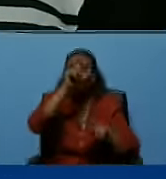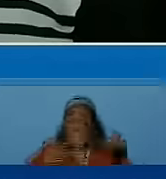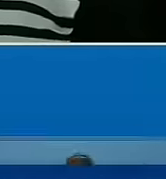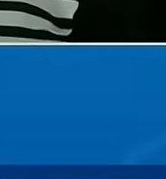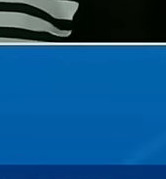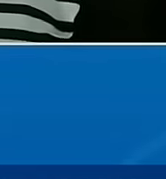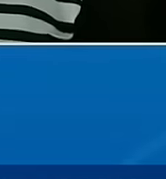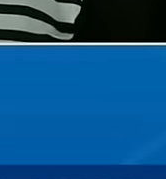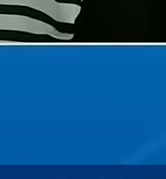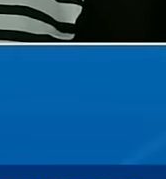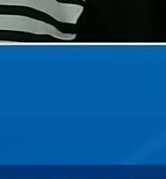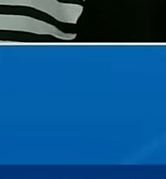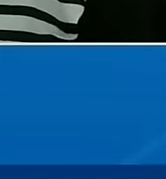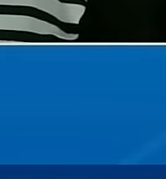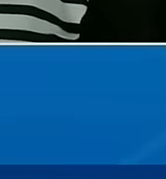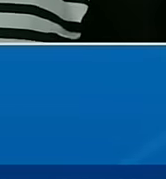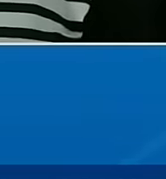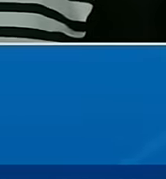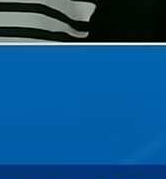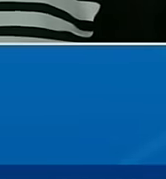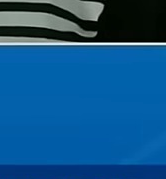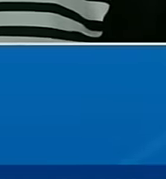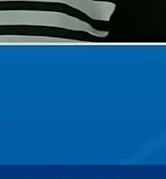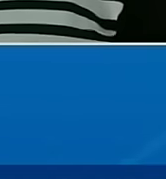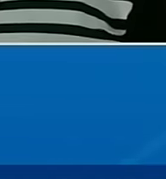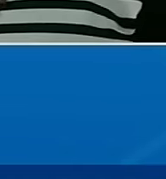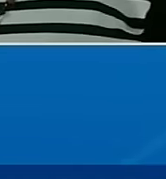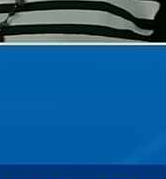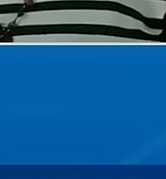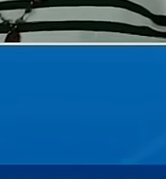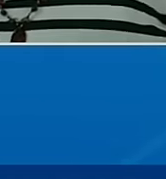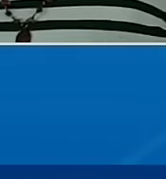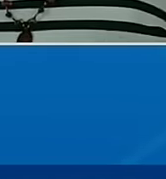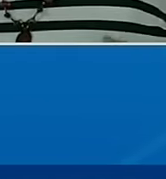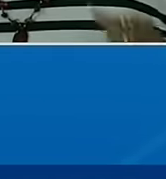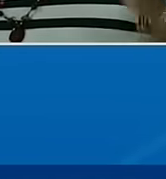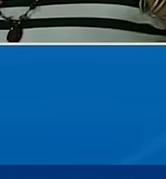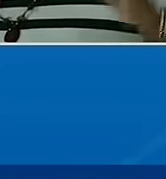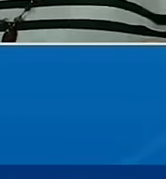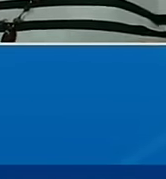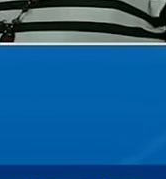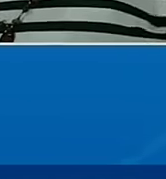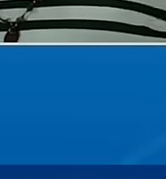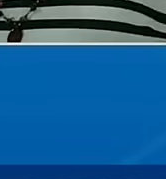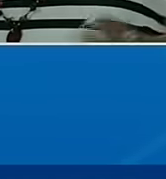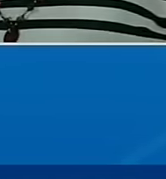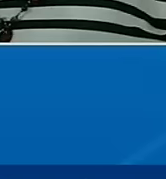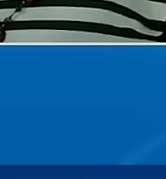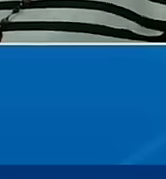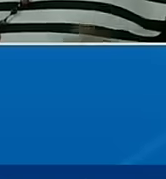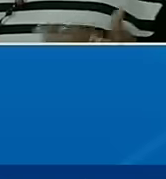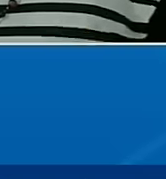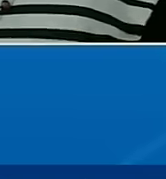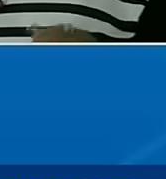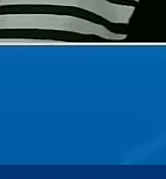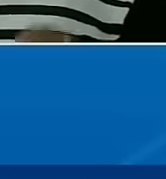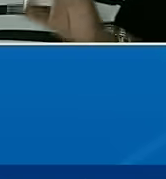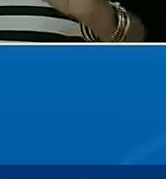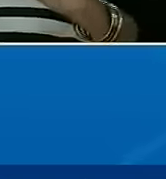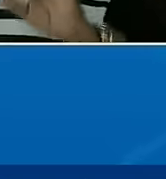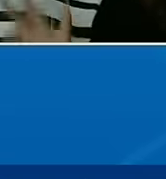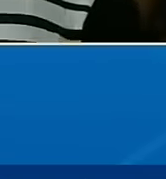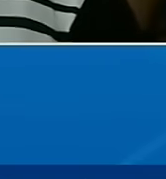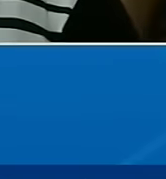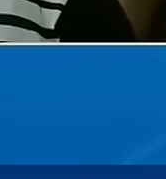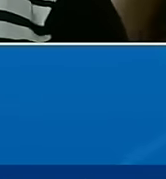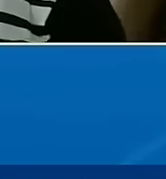los empresarios que tenemos acá, los locales, invite a todas sus amigas, a todas sus amistades, porque aquí tenemos